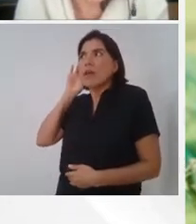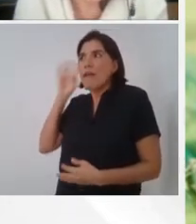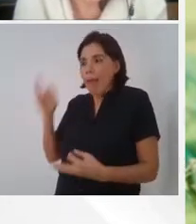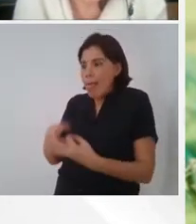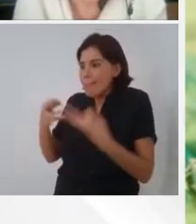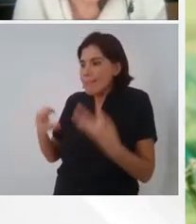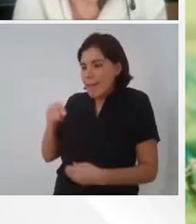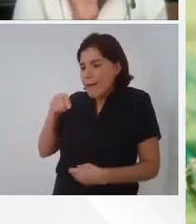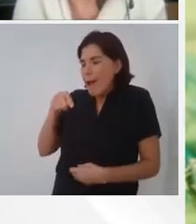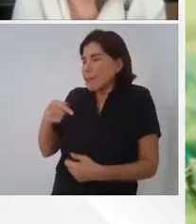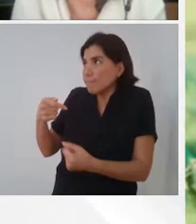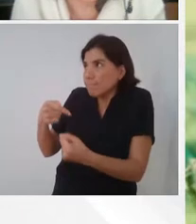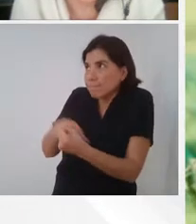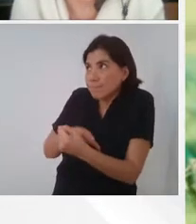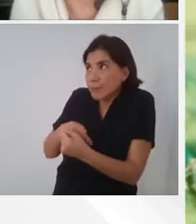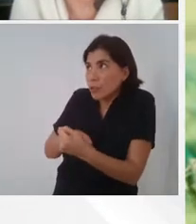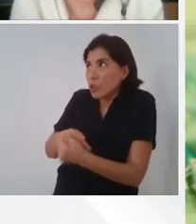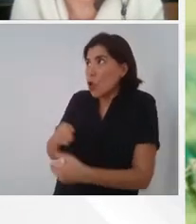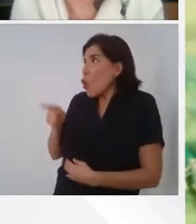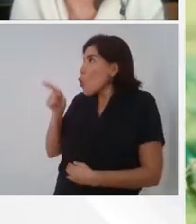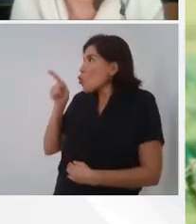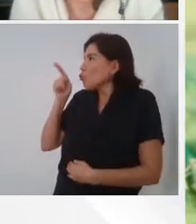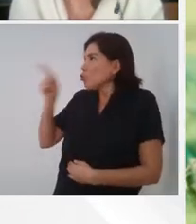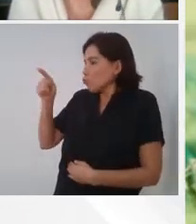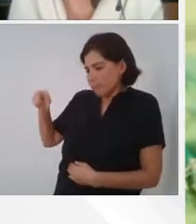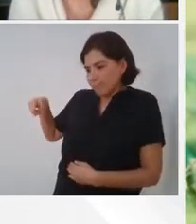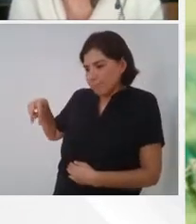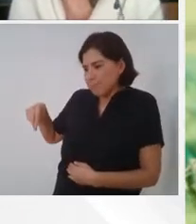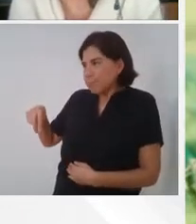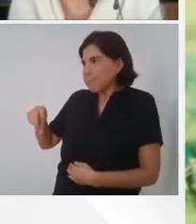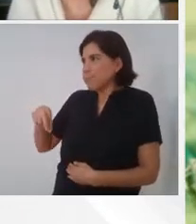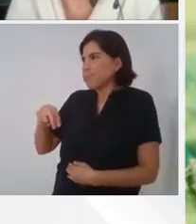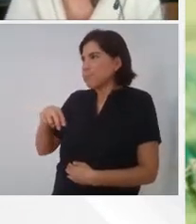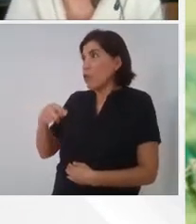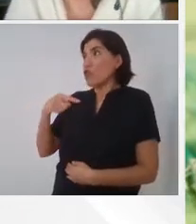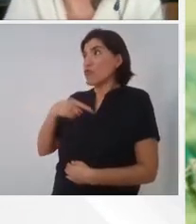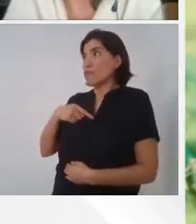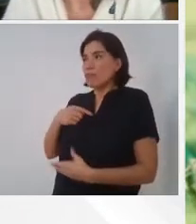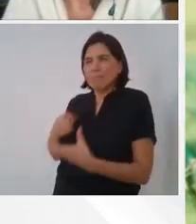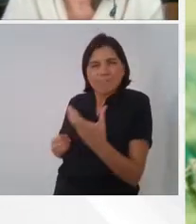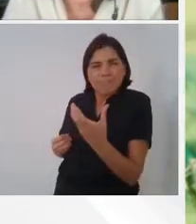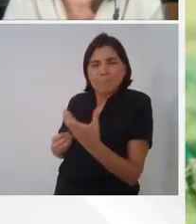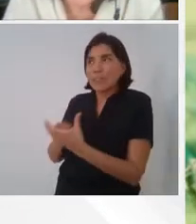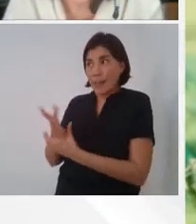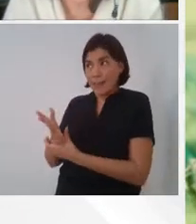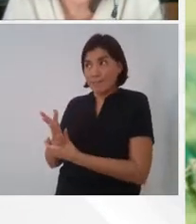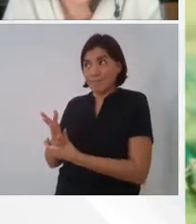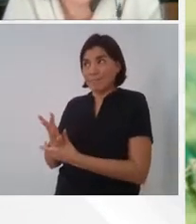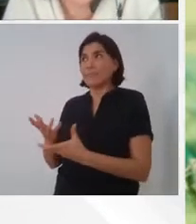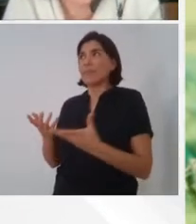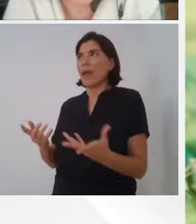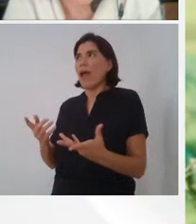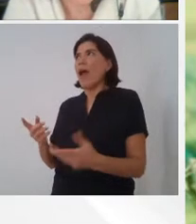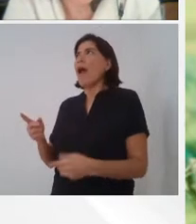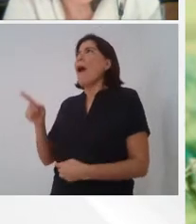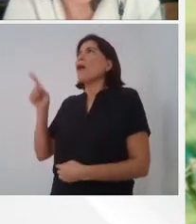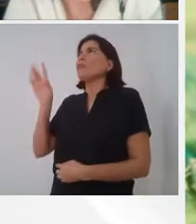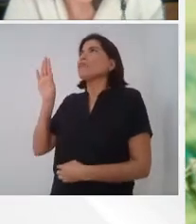de mi madriguera como una música. Y además, mira, ¿Ves allá los campos de